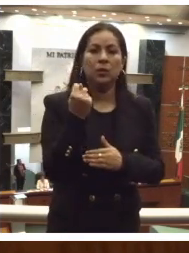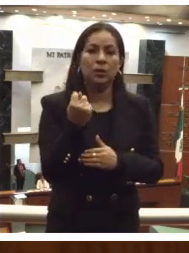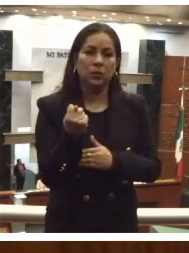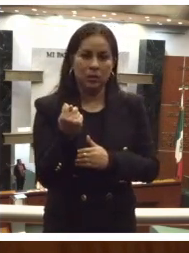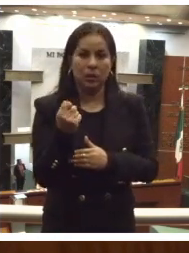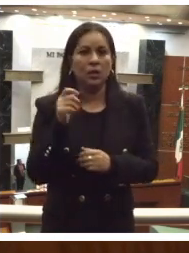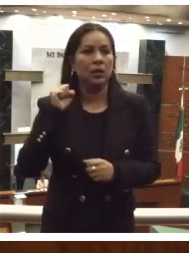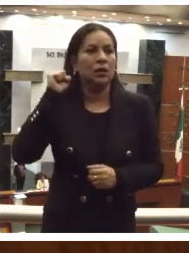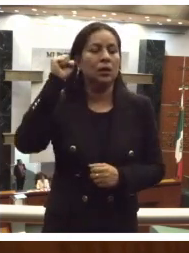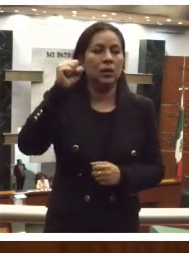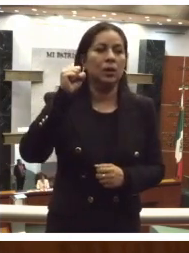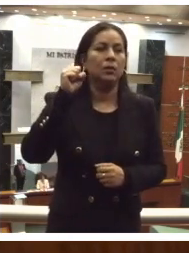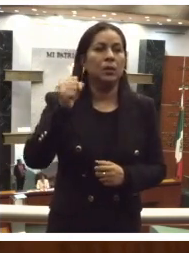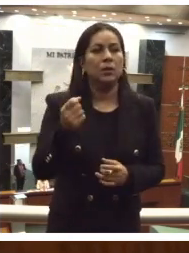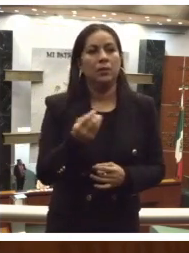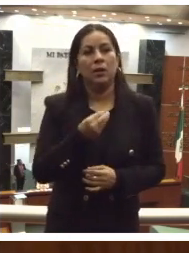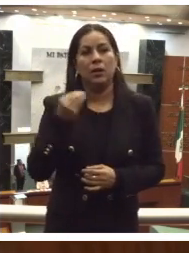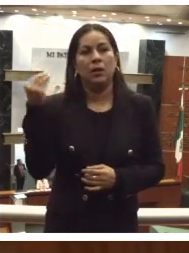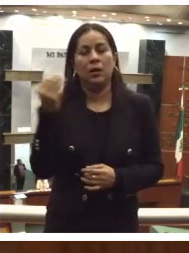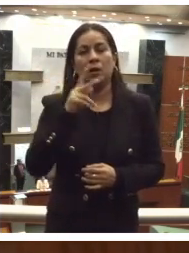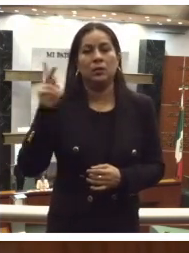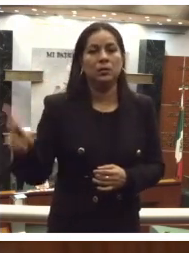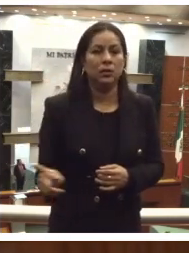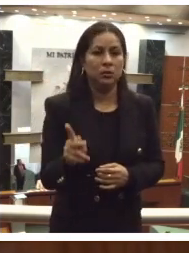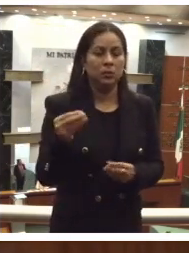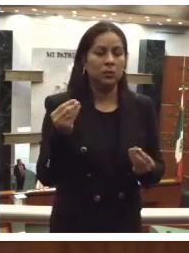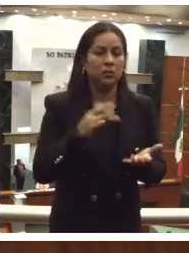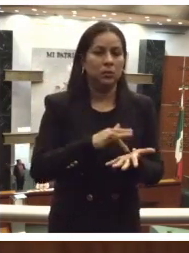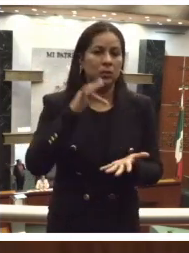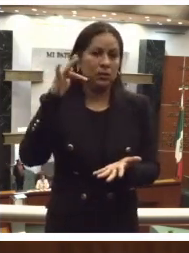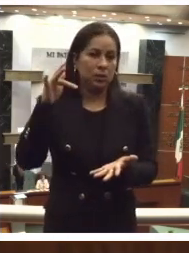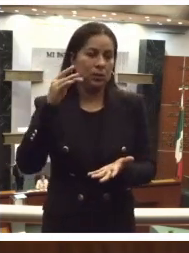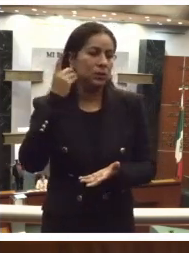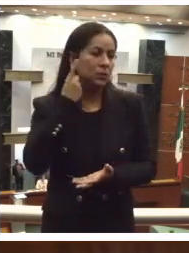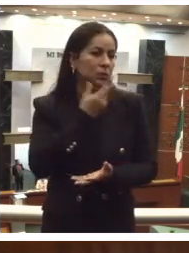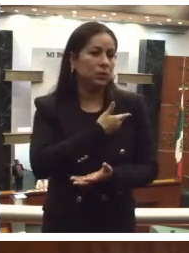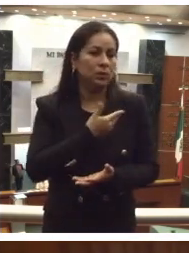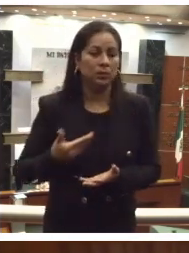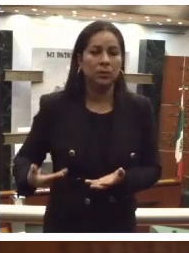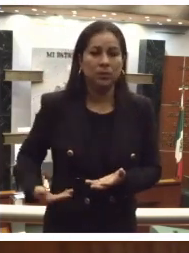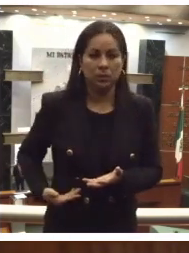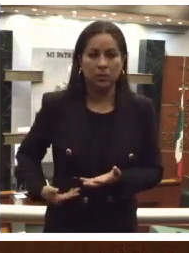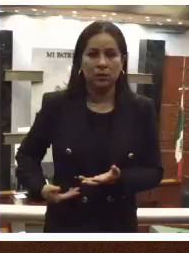transformación y que viva la grandeza de su pueblo. Muchísimas gracias, diputado presidente.